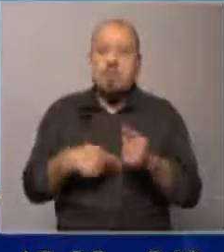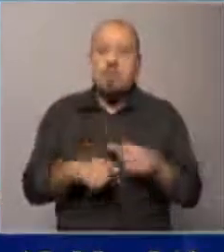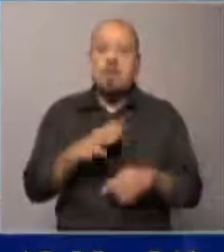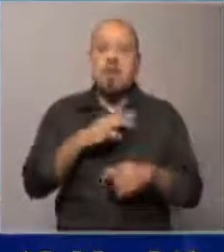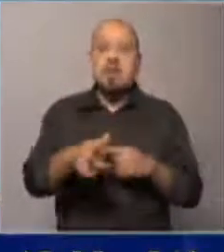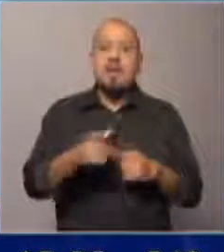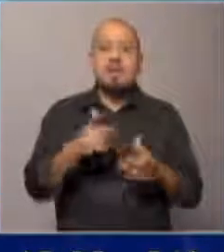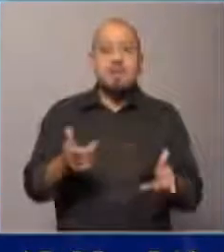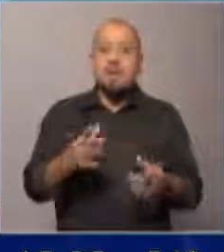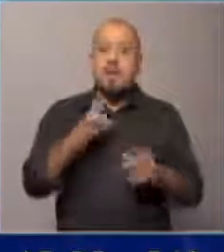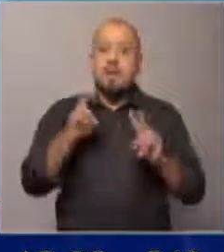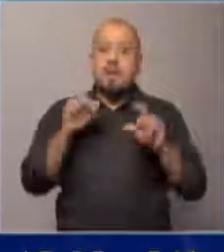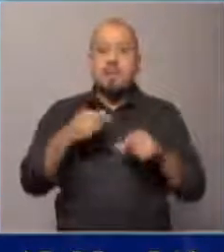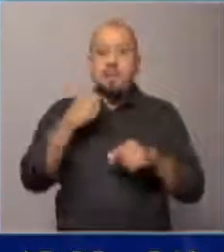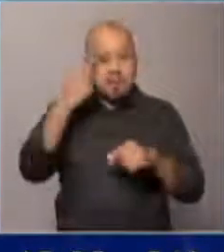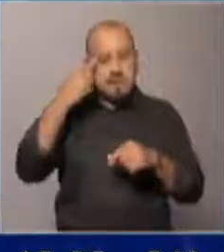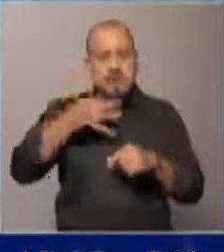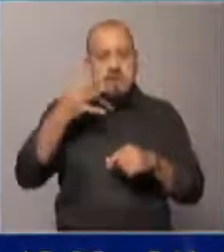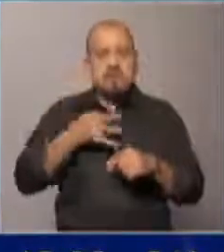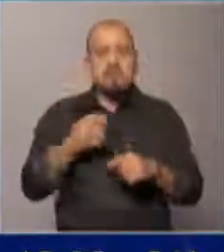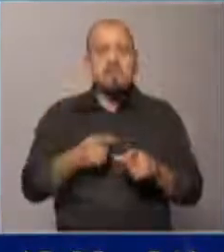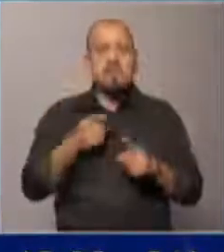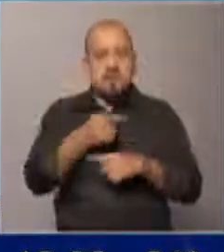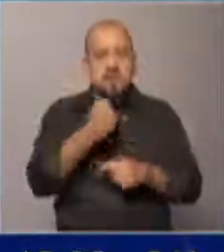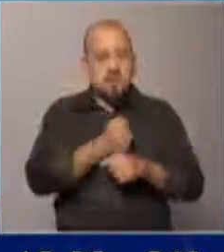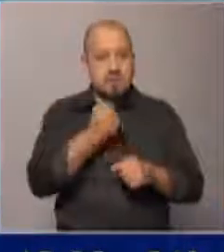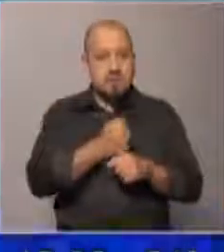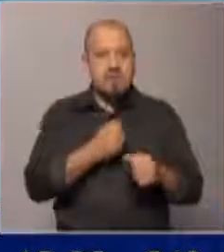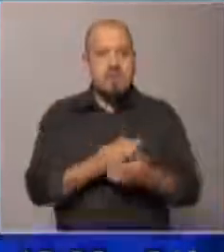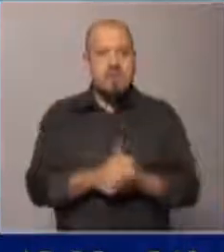incidencia en la toma de decisiones. ¿Y eso lo van a trabajar? Sí, eso lo vamos a empezar a trabajar. Bien, Federico.